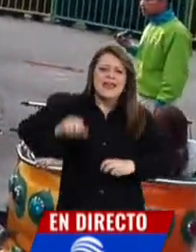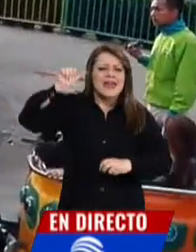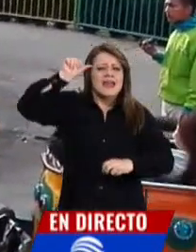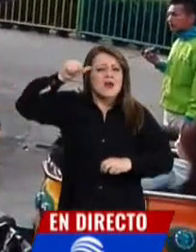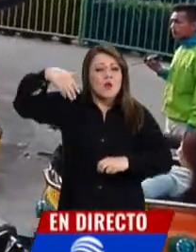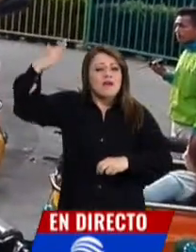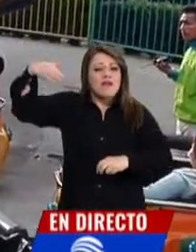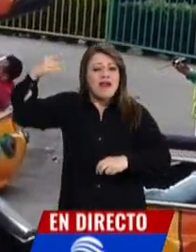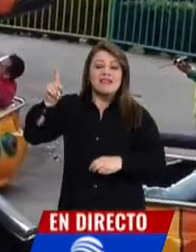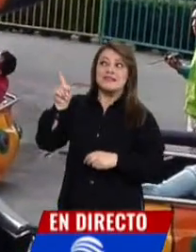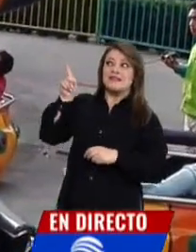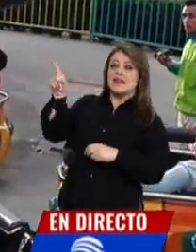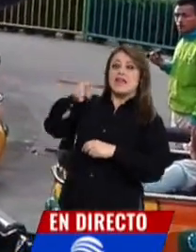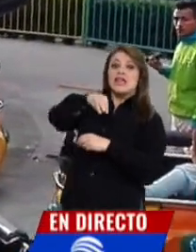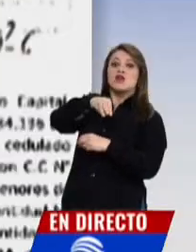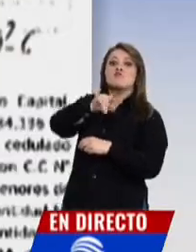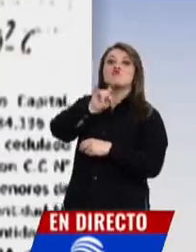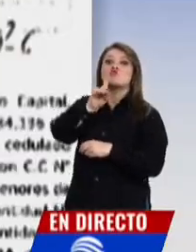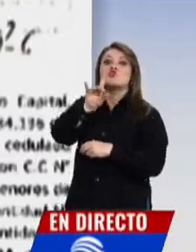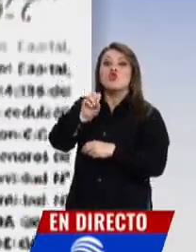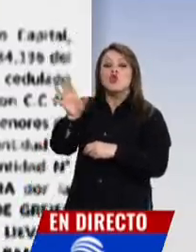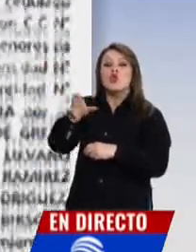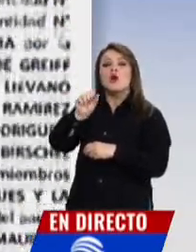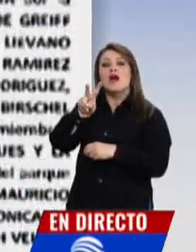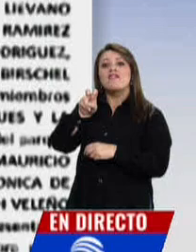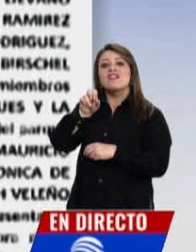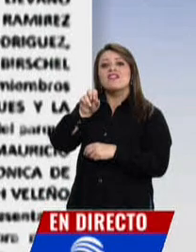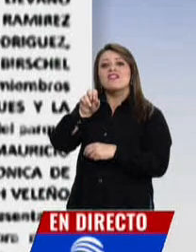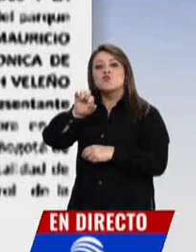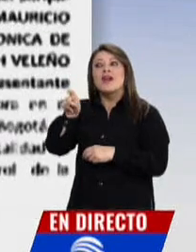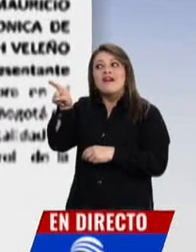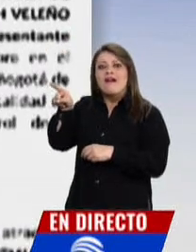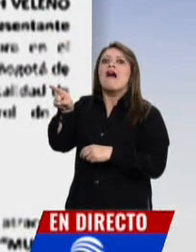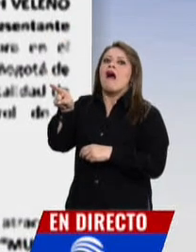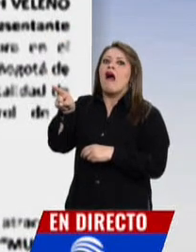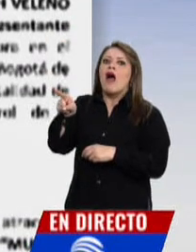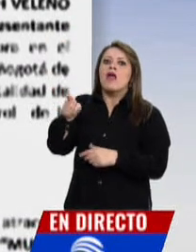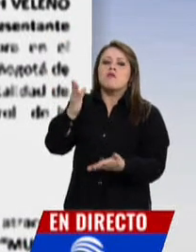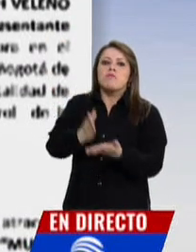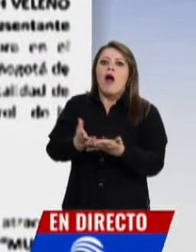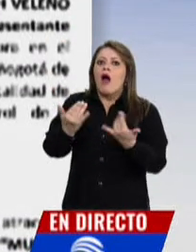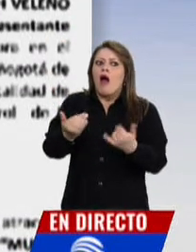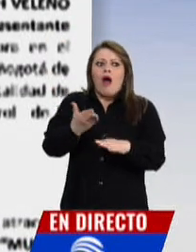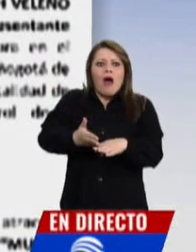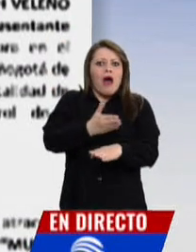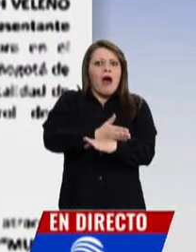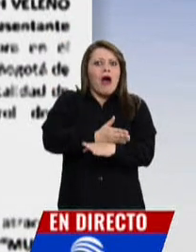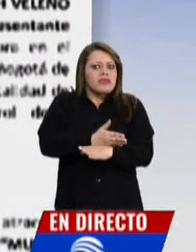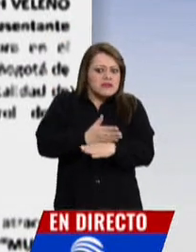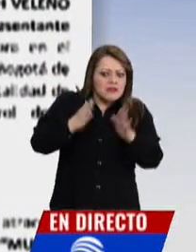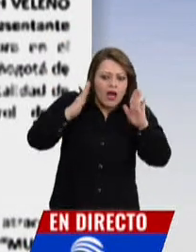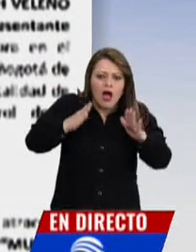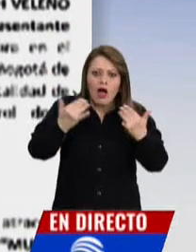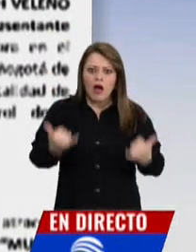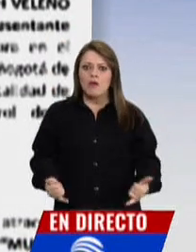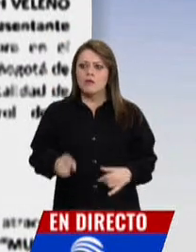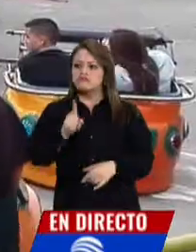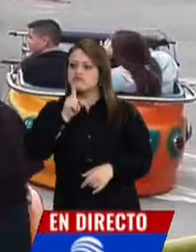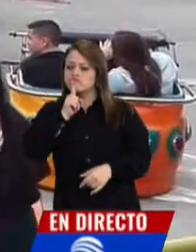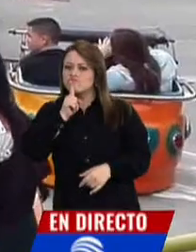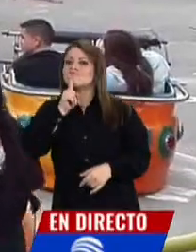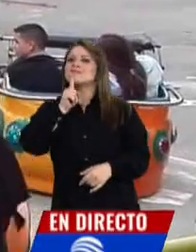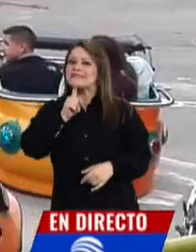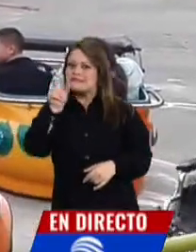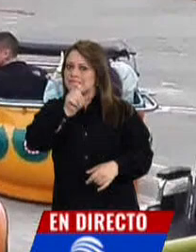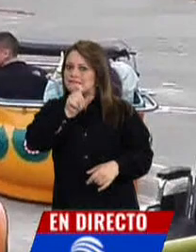las atracciones del Parque Mundo Aventura establecieron una demanda en contra de Enrique Peñalosa por las afectaciones físicas que sufrieron, por